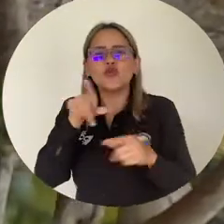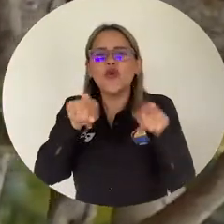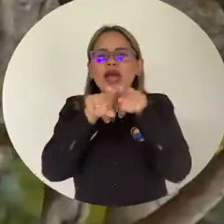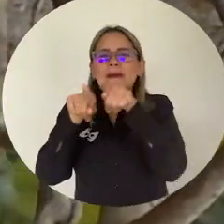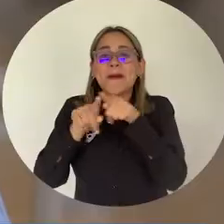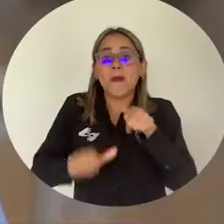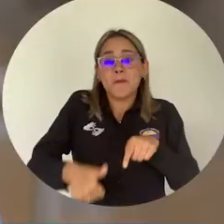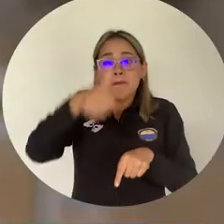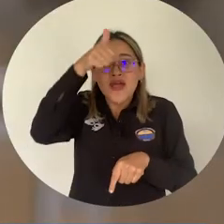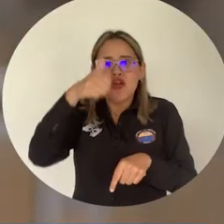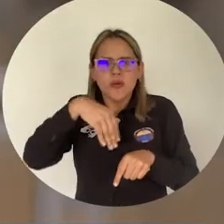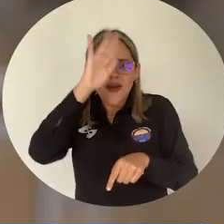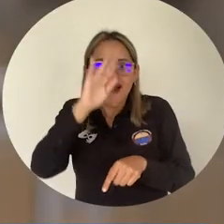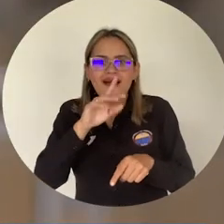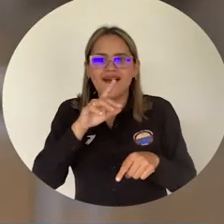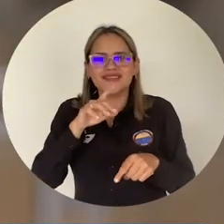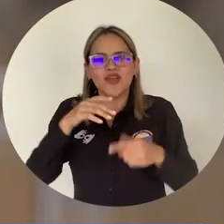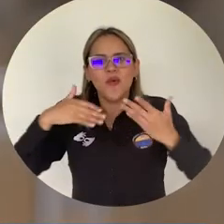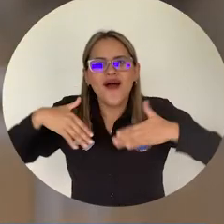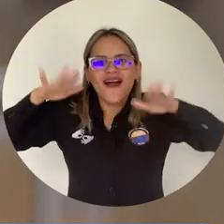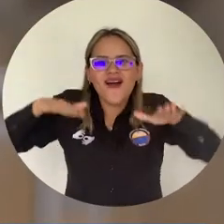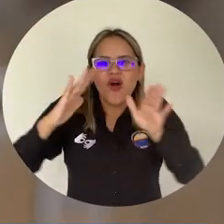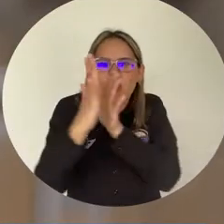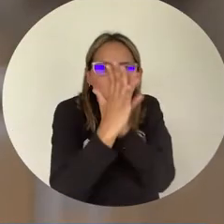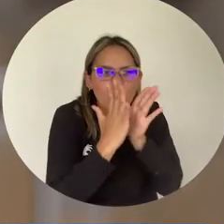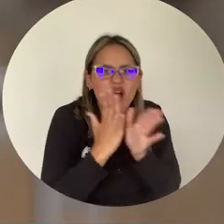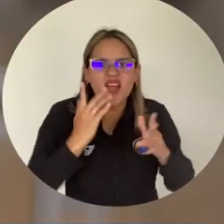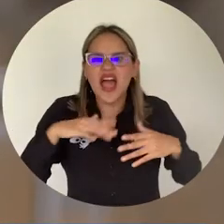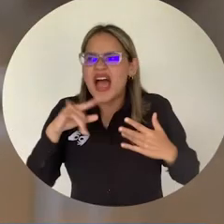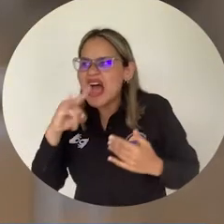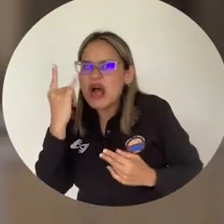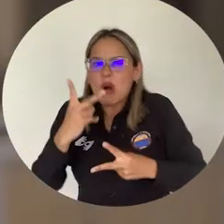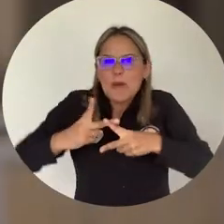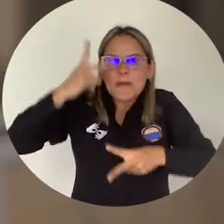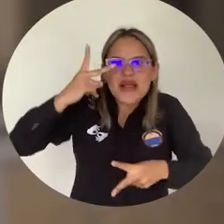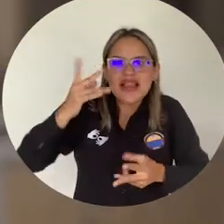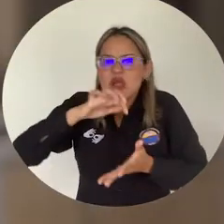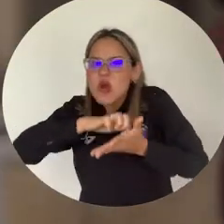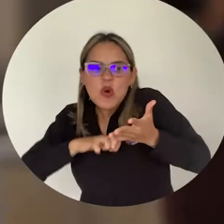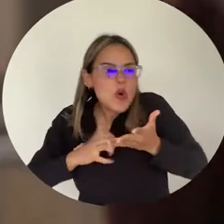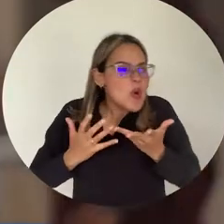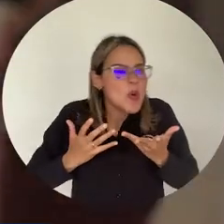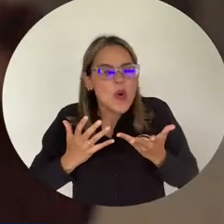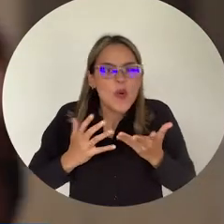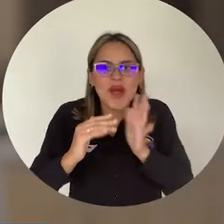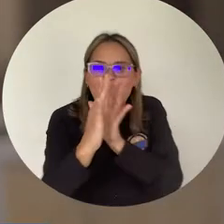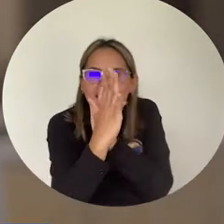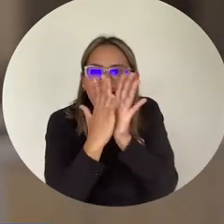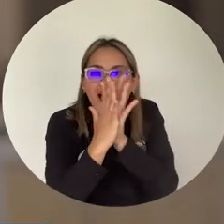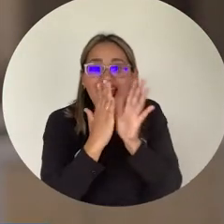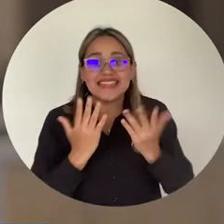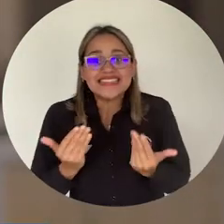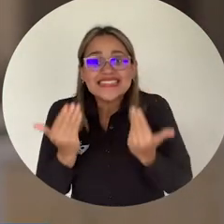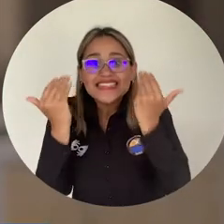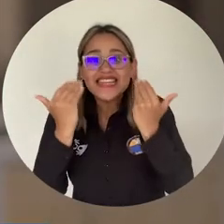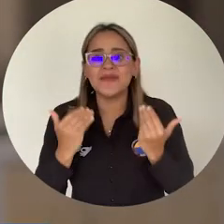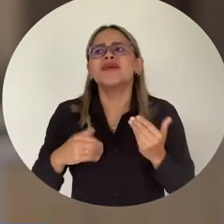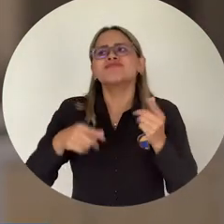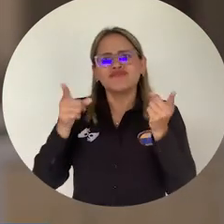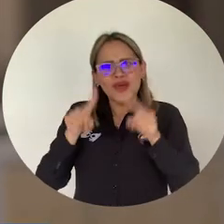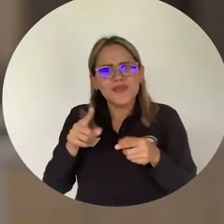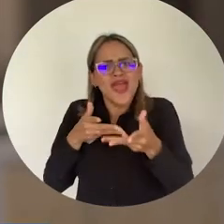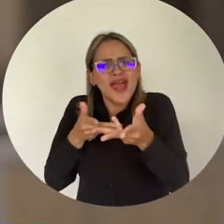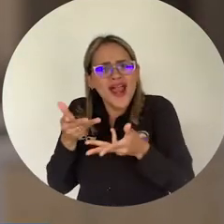para evitar peligro, son informadores. Nosotros nos interrelacionamos mucho con los pájaros